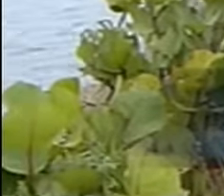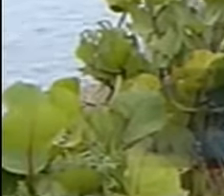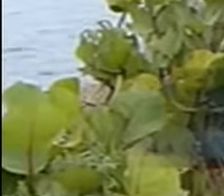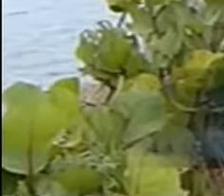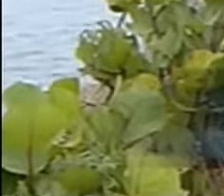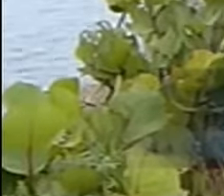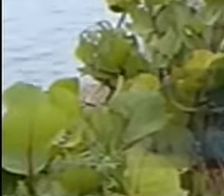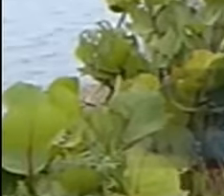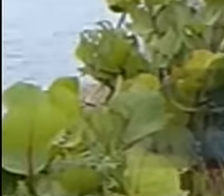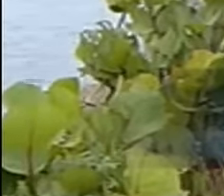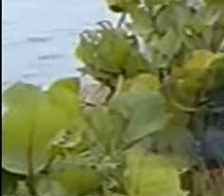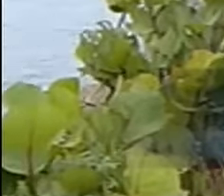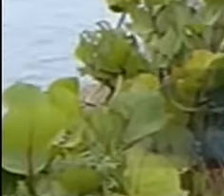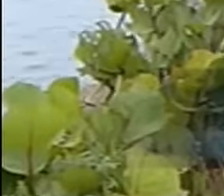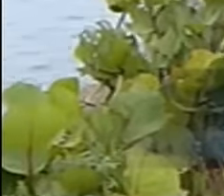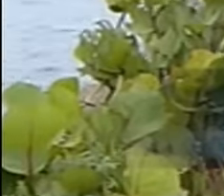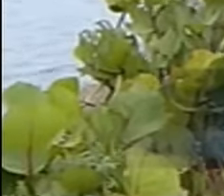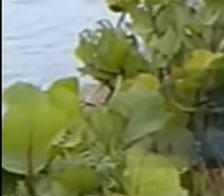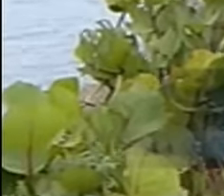a nuestro correo electrónico,